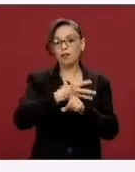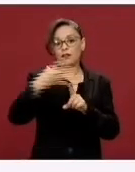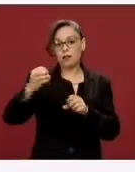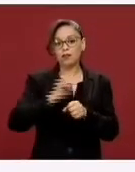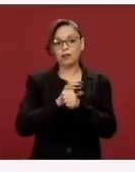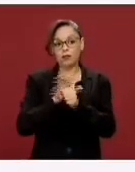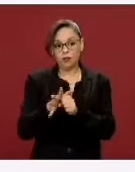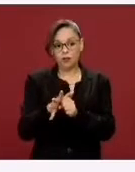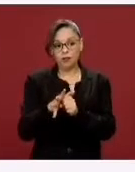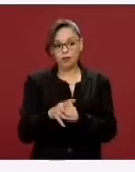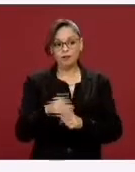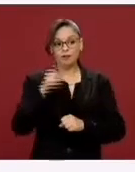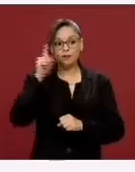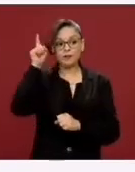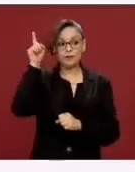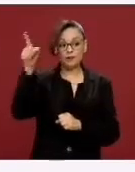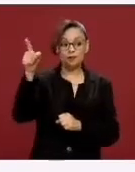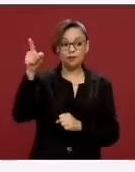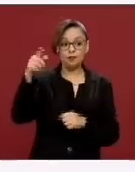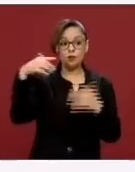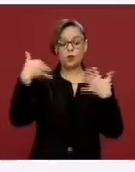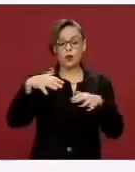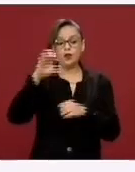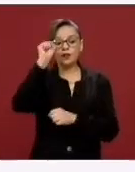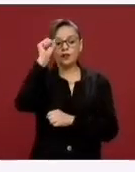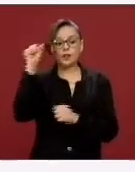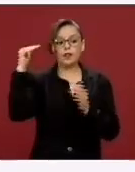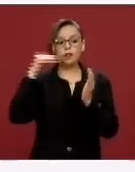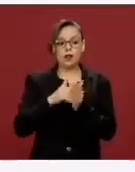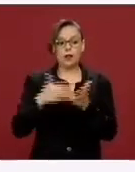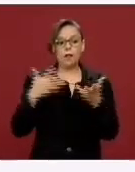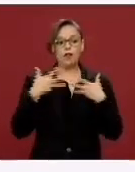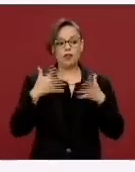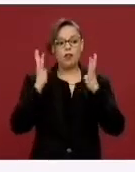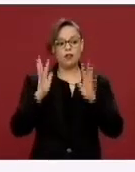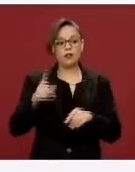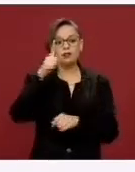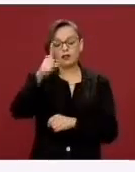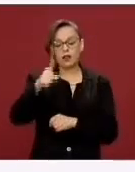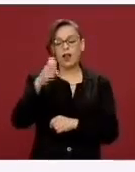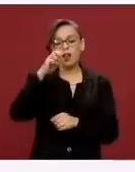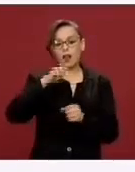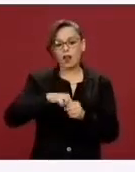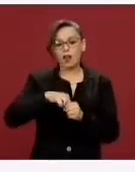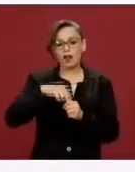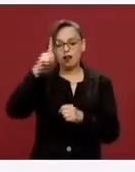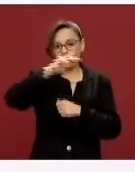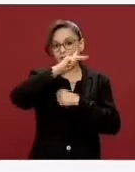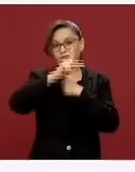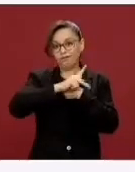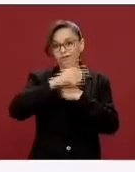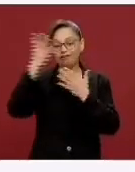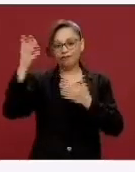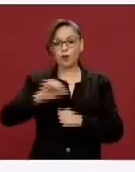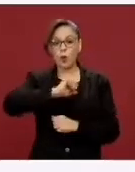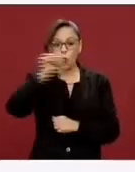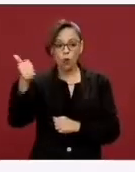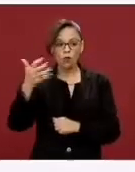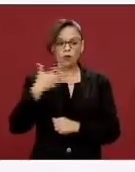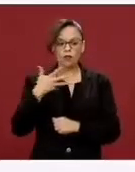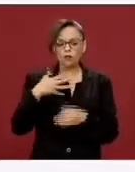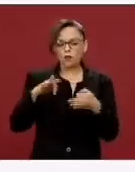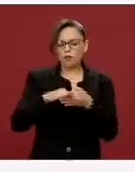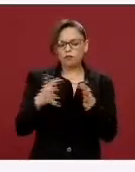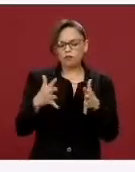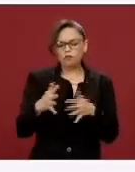60,000 casos, números gruesos. Mientras que otros países todavía tienen cerca de